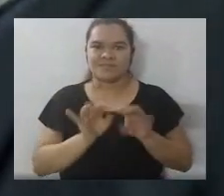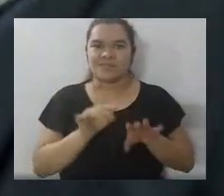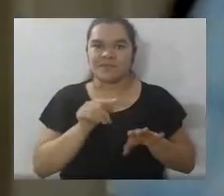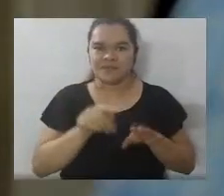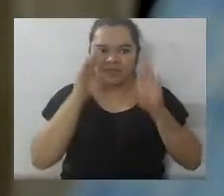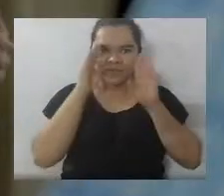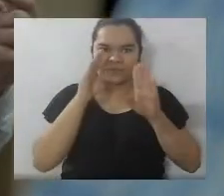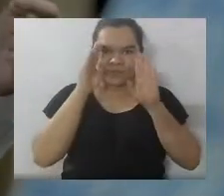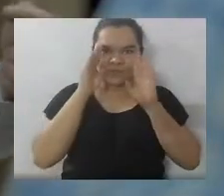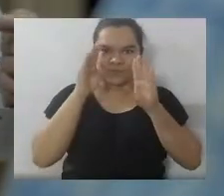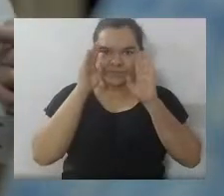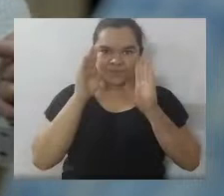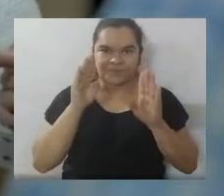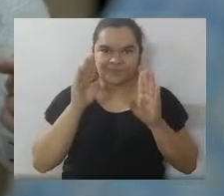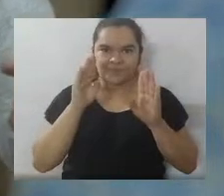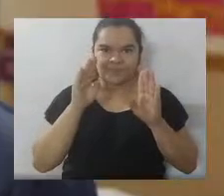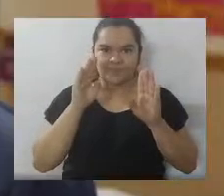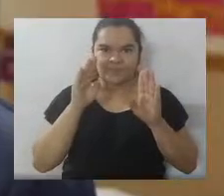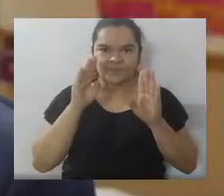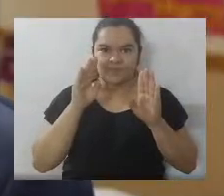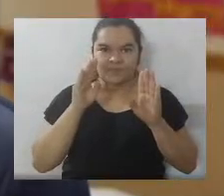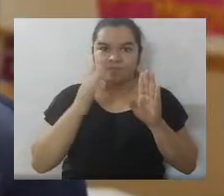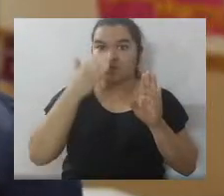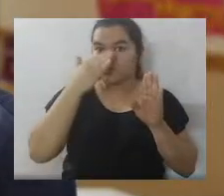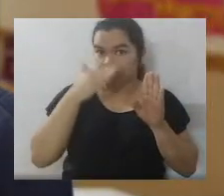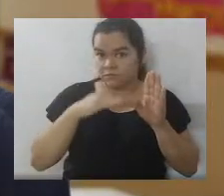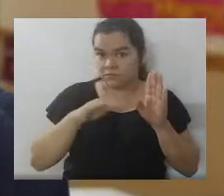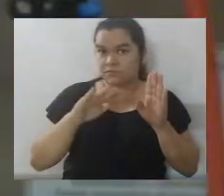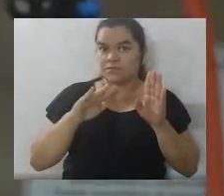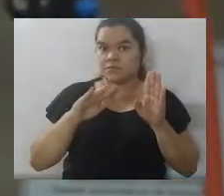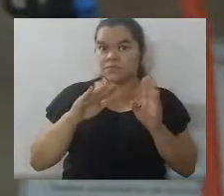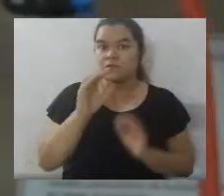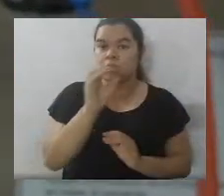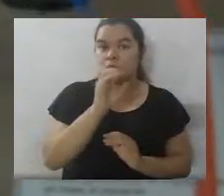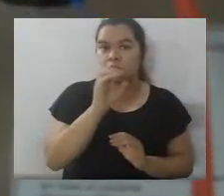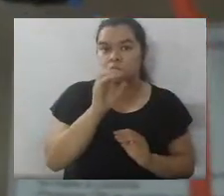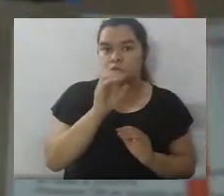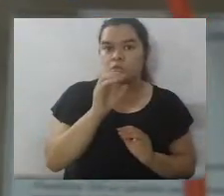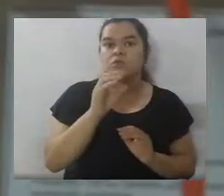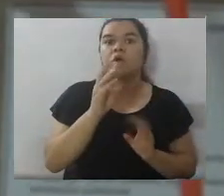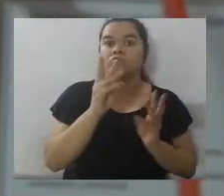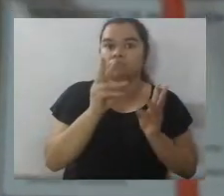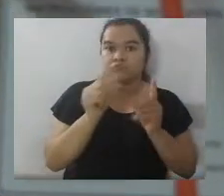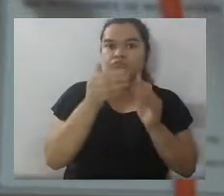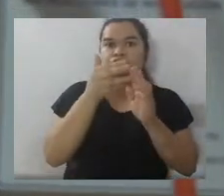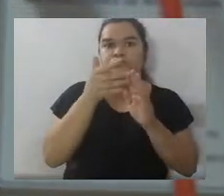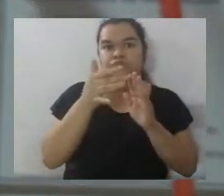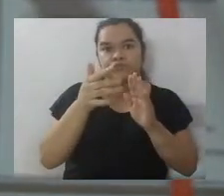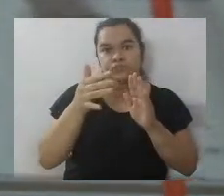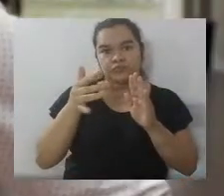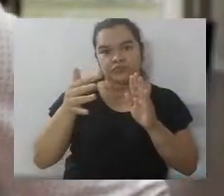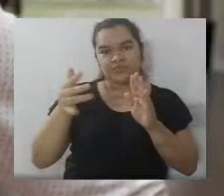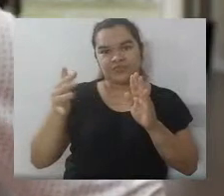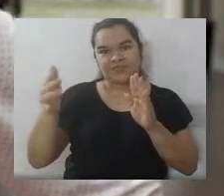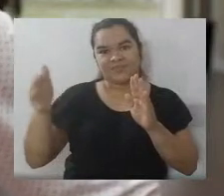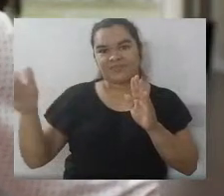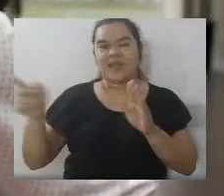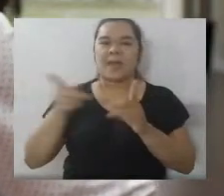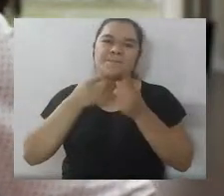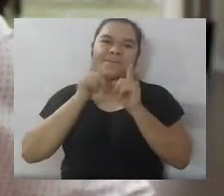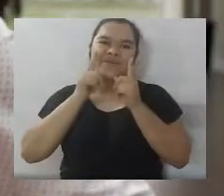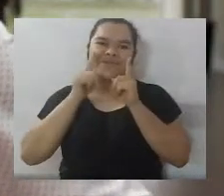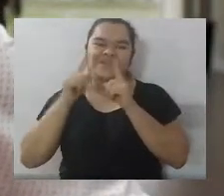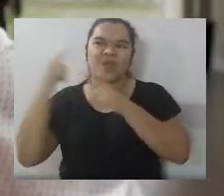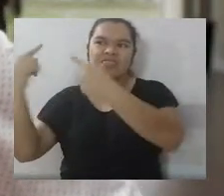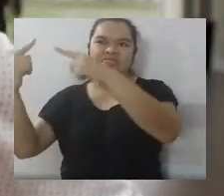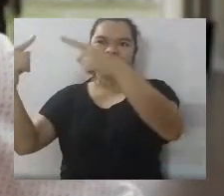universidad. A partir de ahí, ya se van a encontrar con todos nosotros, con los profesores